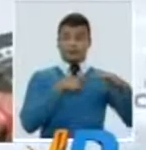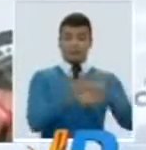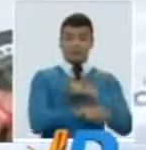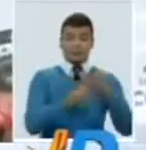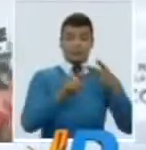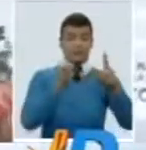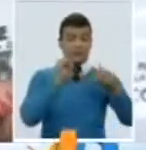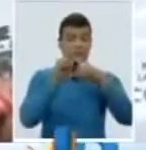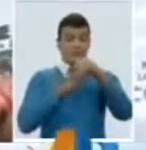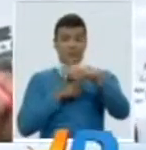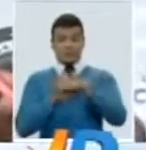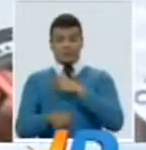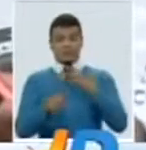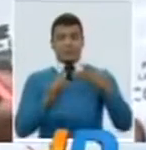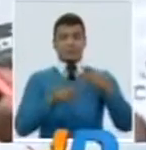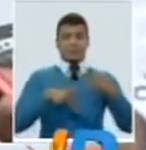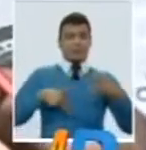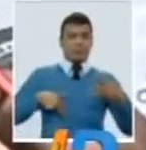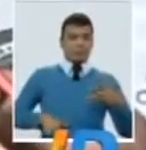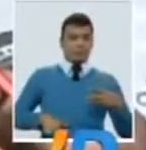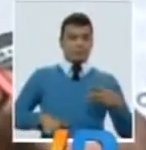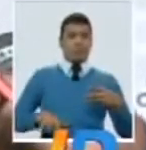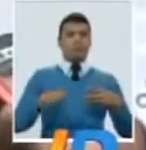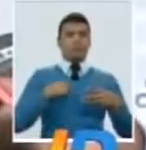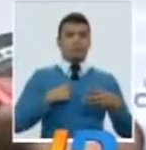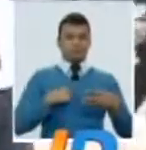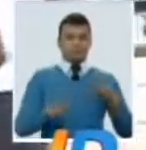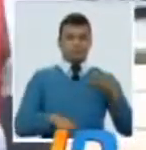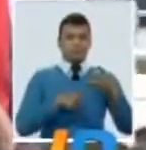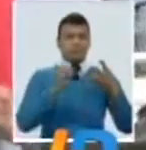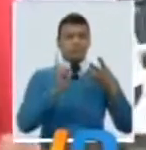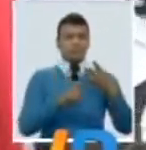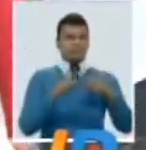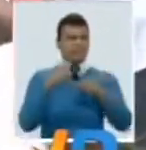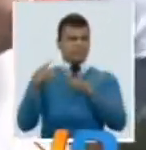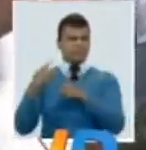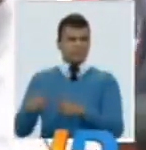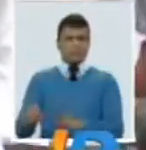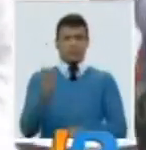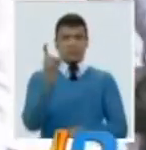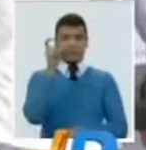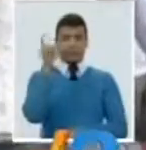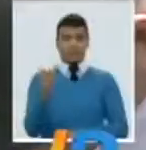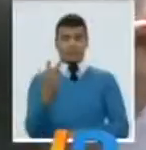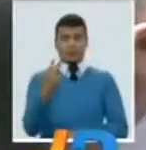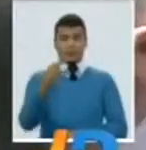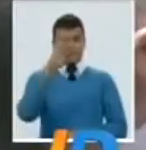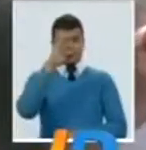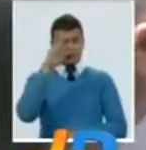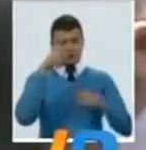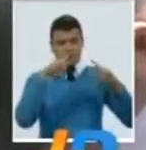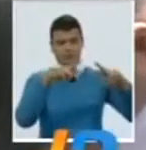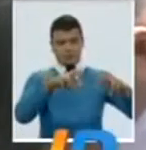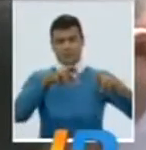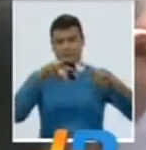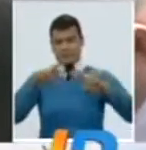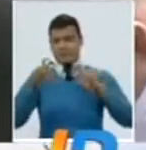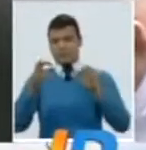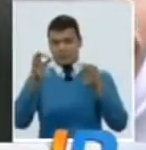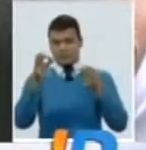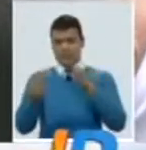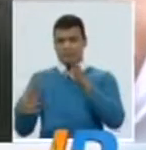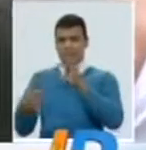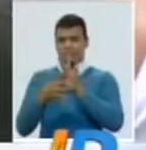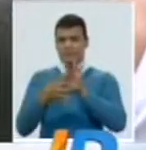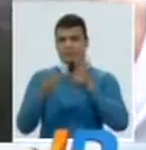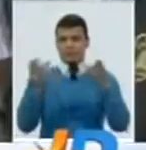tentativa, tráfico, porte de armas y municiones. En los hechos, 2 policías activos fueron sometidos a investigaciones por su presunta